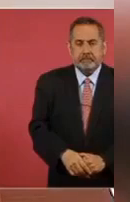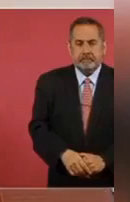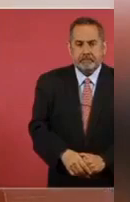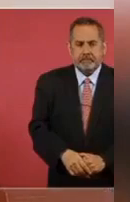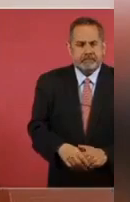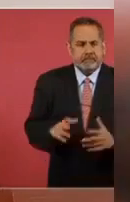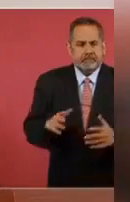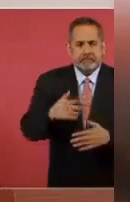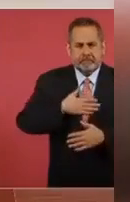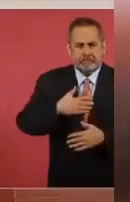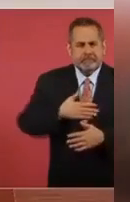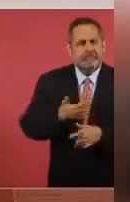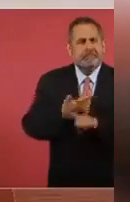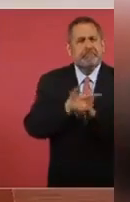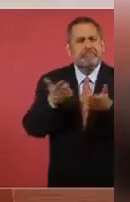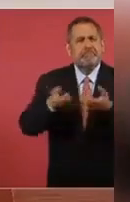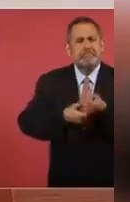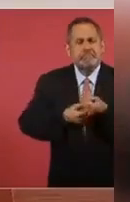mis libertades.